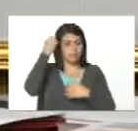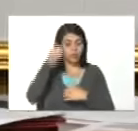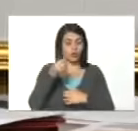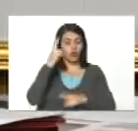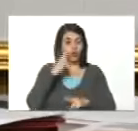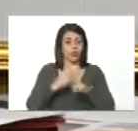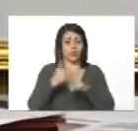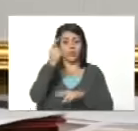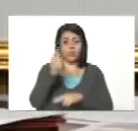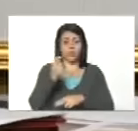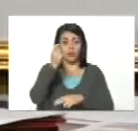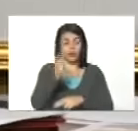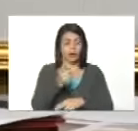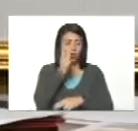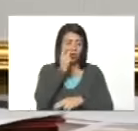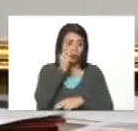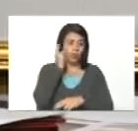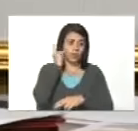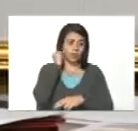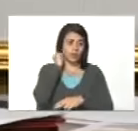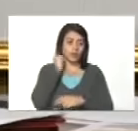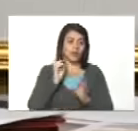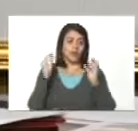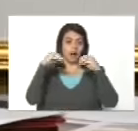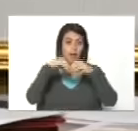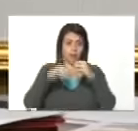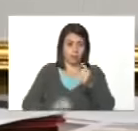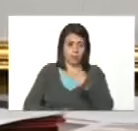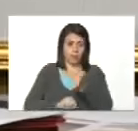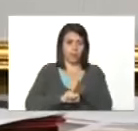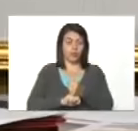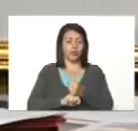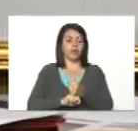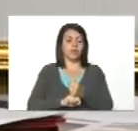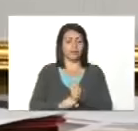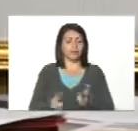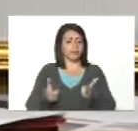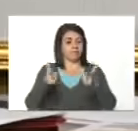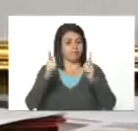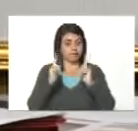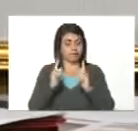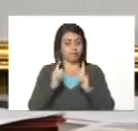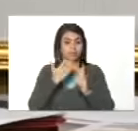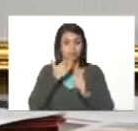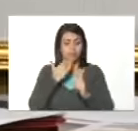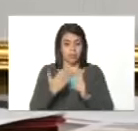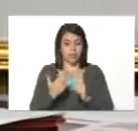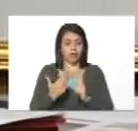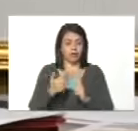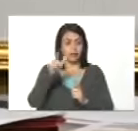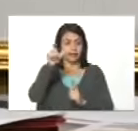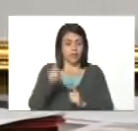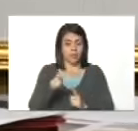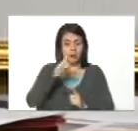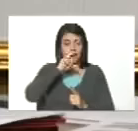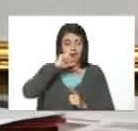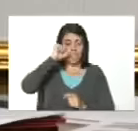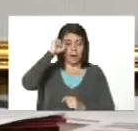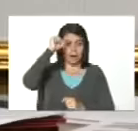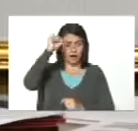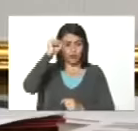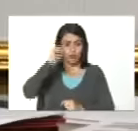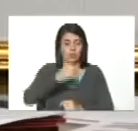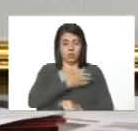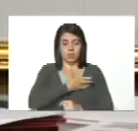los honorables diputados y las honorables diputadas que estén a favor de aprobar la autorización solicitada por el ciudadano Nicolás Maduro